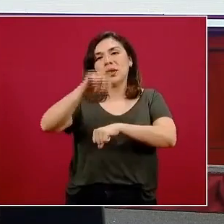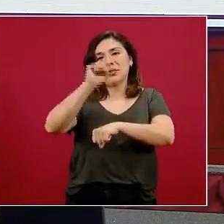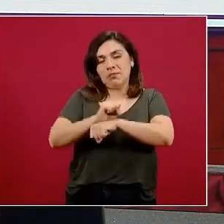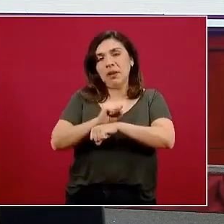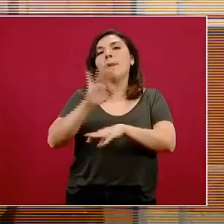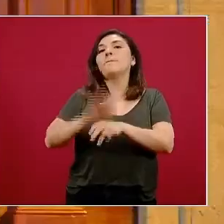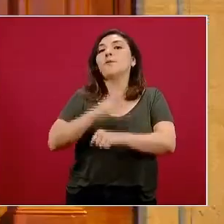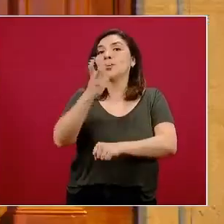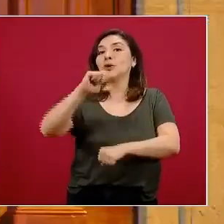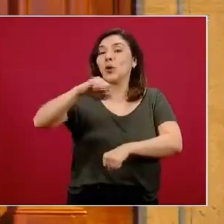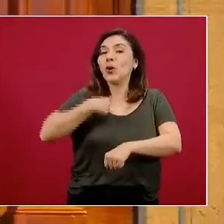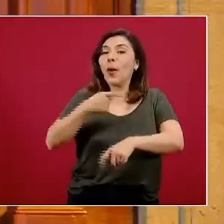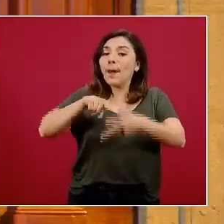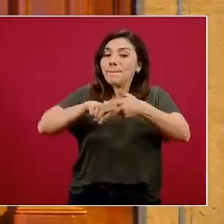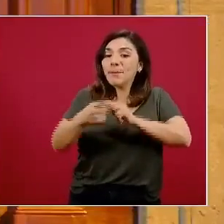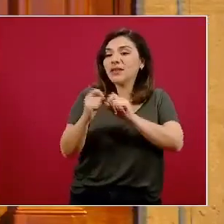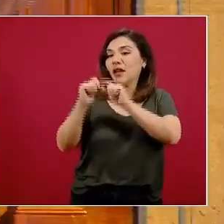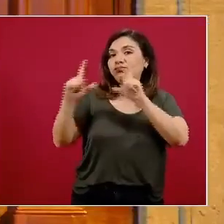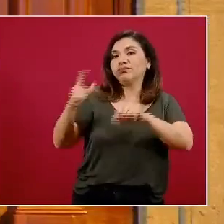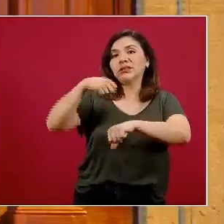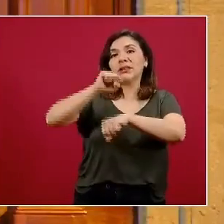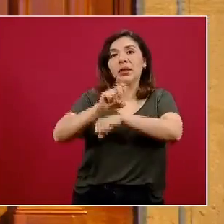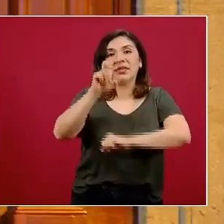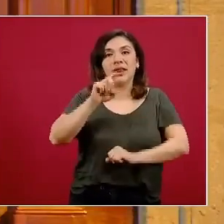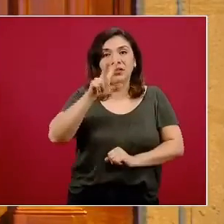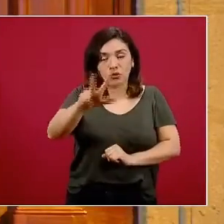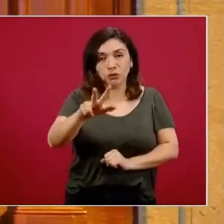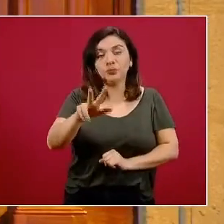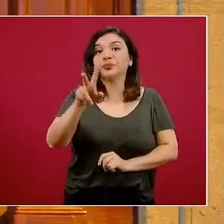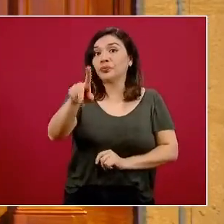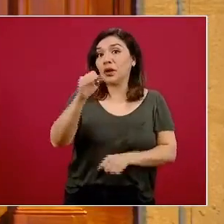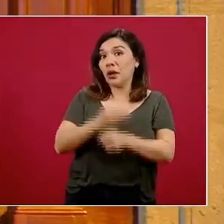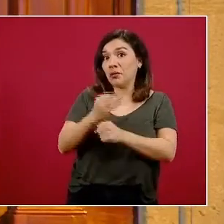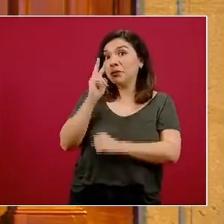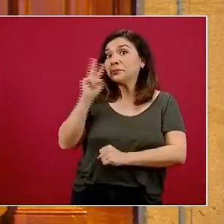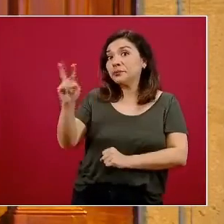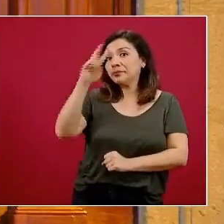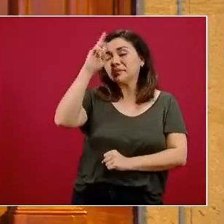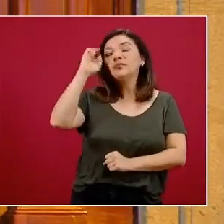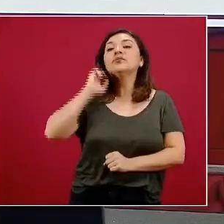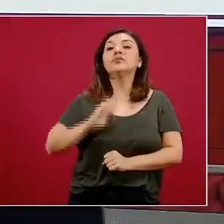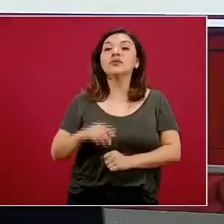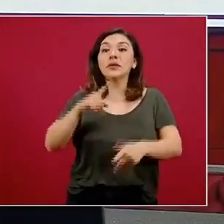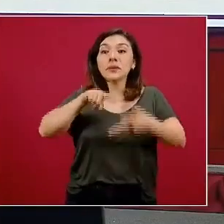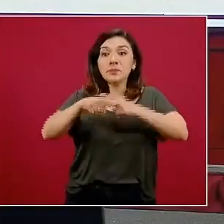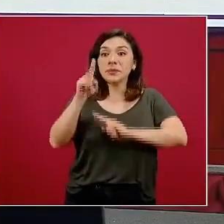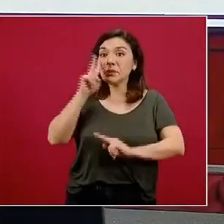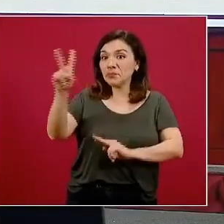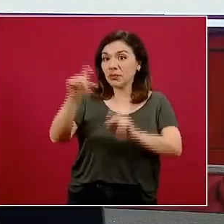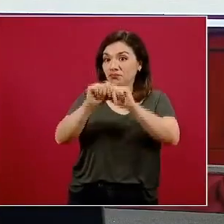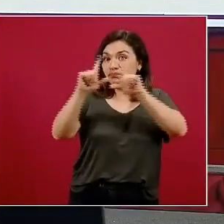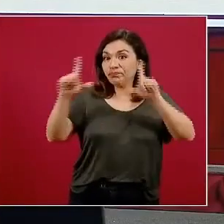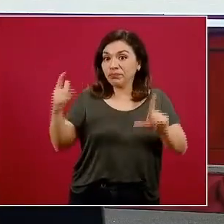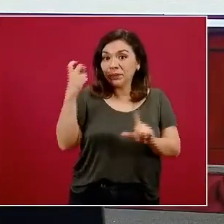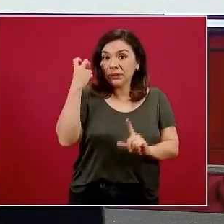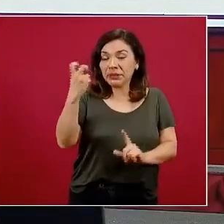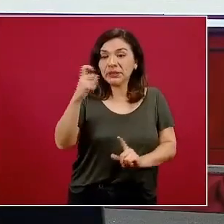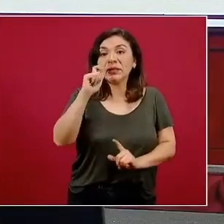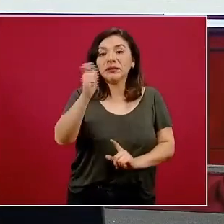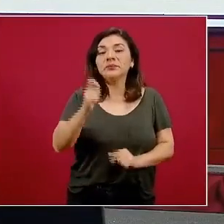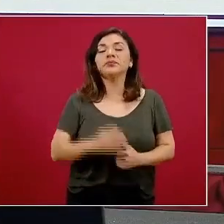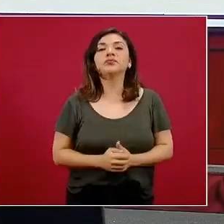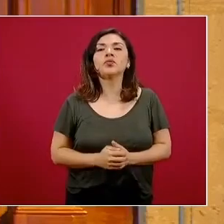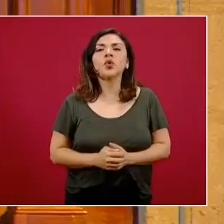eso hoy día abrimos con la semana 38, y de entrada lo que podemos notar al abrir con la semana 38 es que